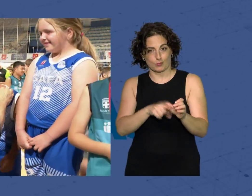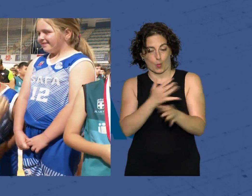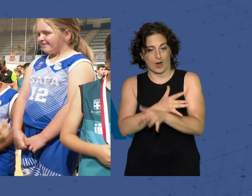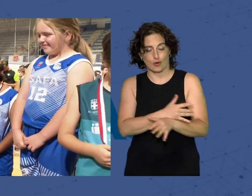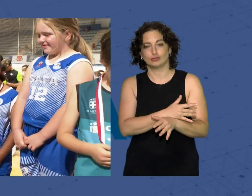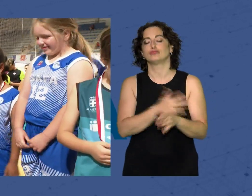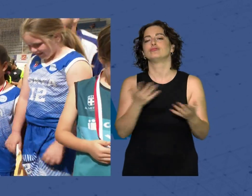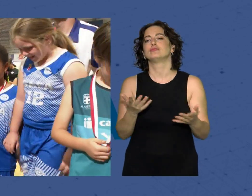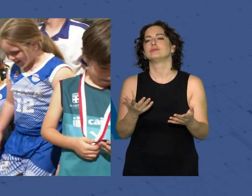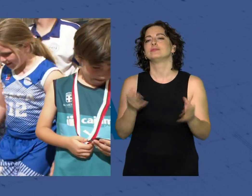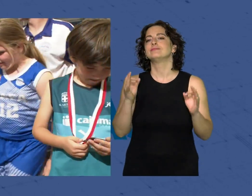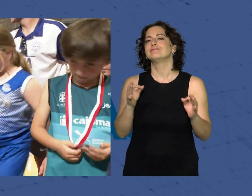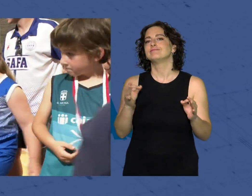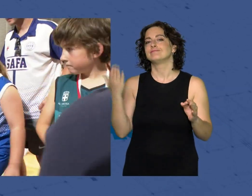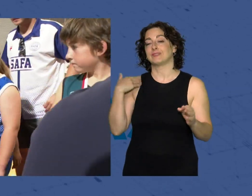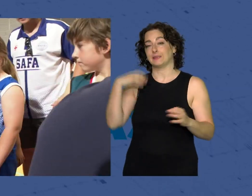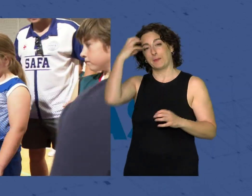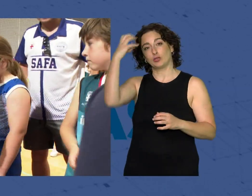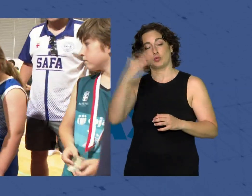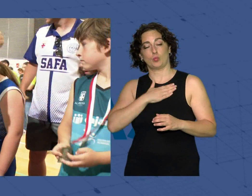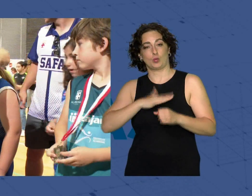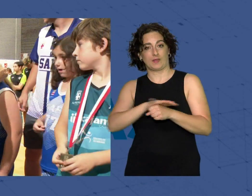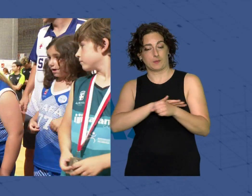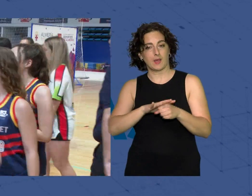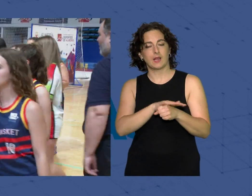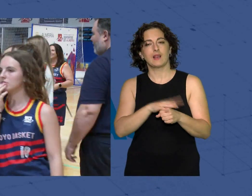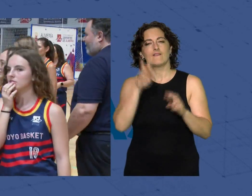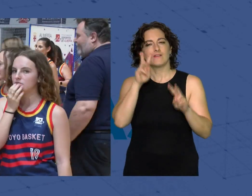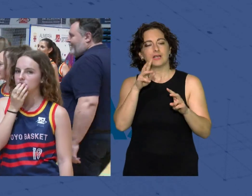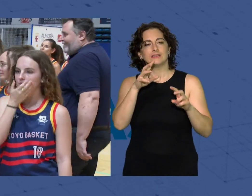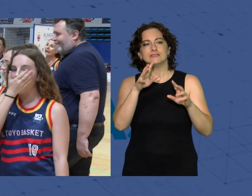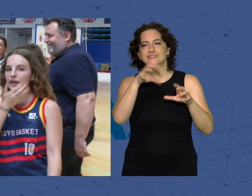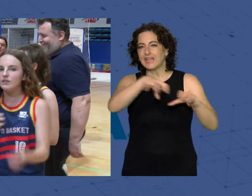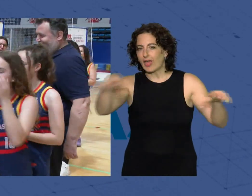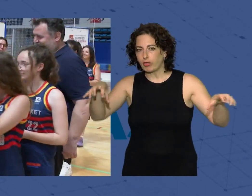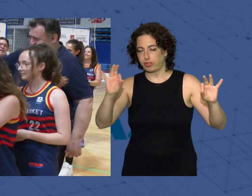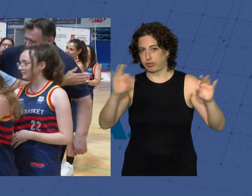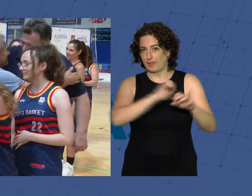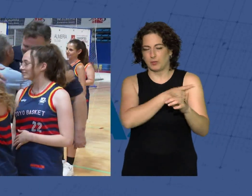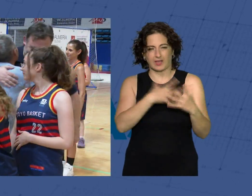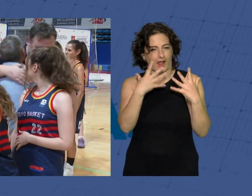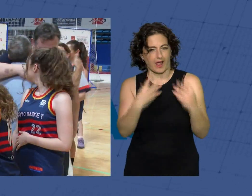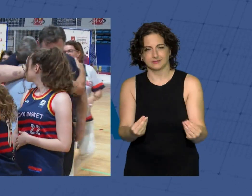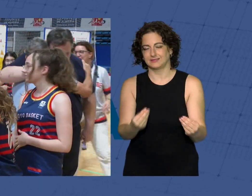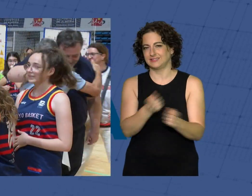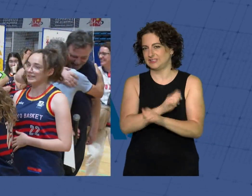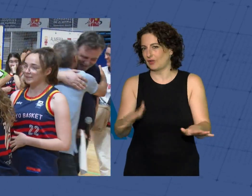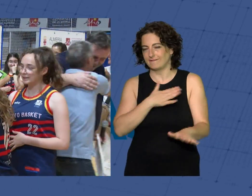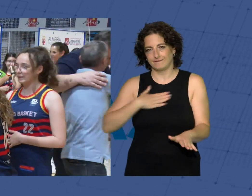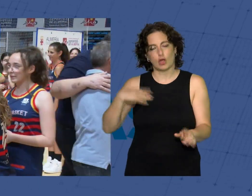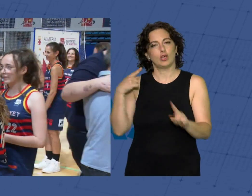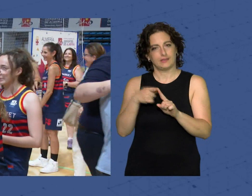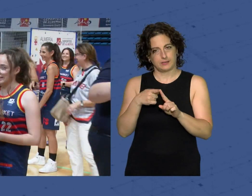cumplimos con la premisa que nos marcamos del Patronato Municipal de Deportes que es ver las instalaciones deportivas municipales llenas de niños y de niñas